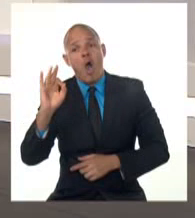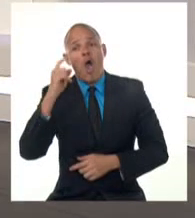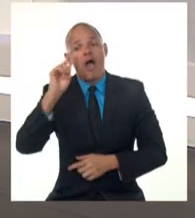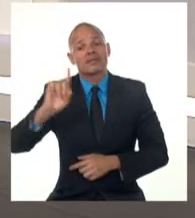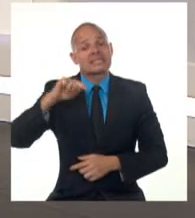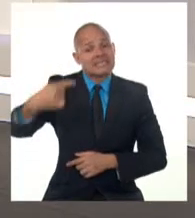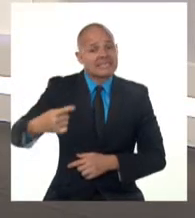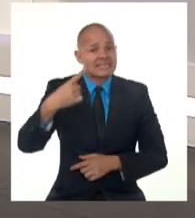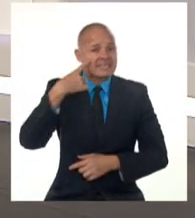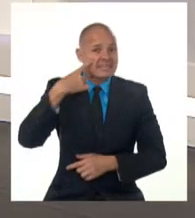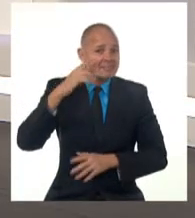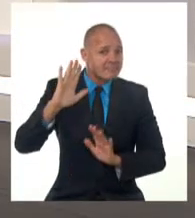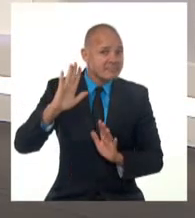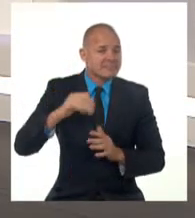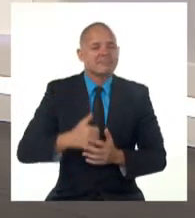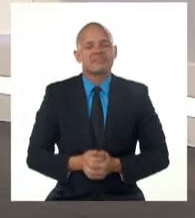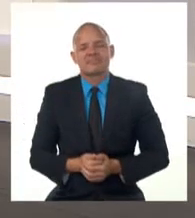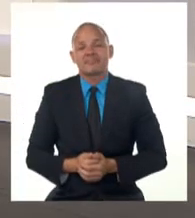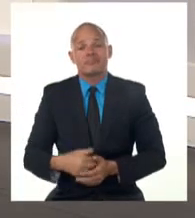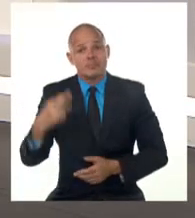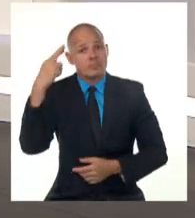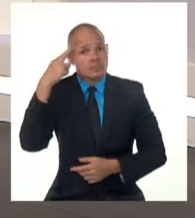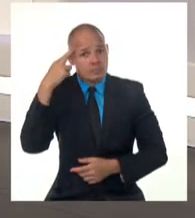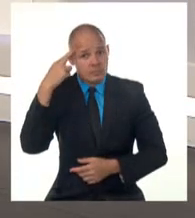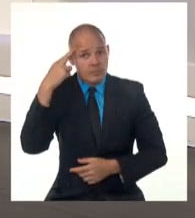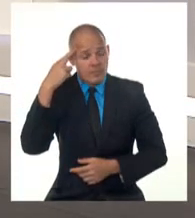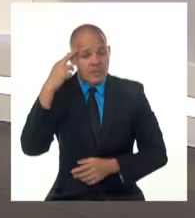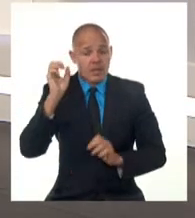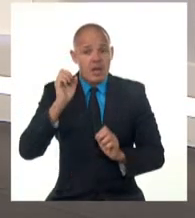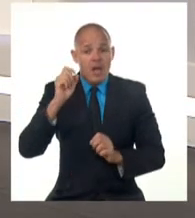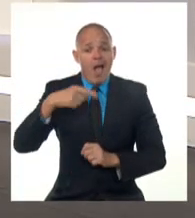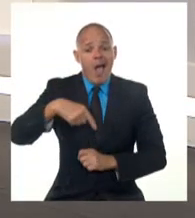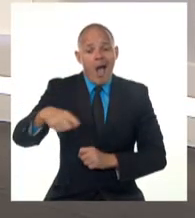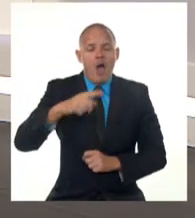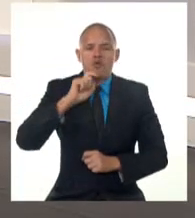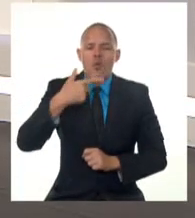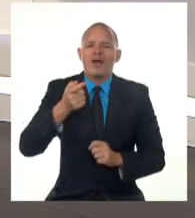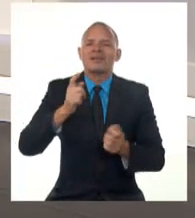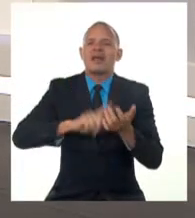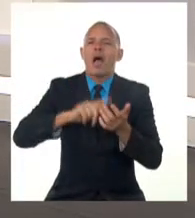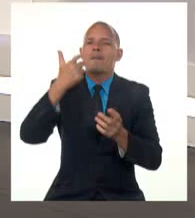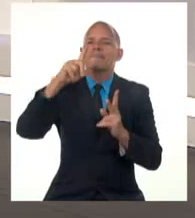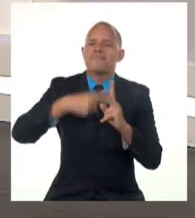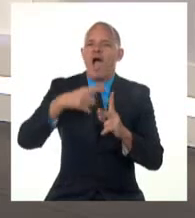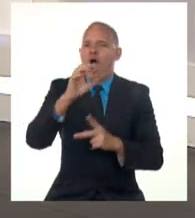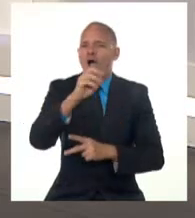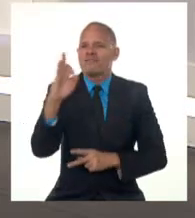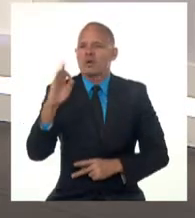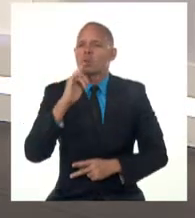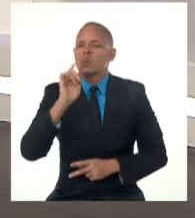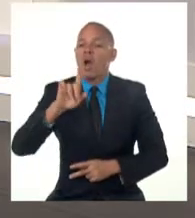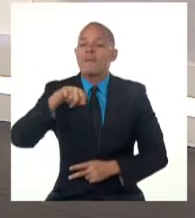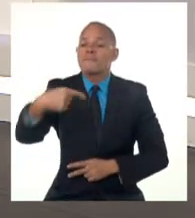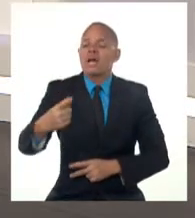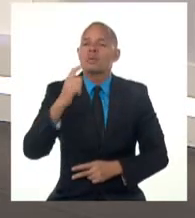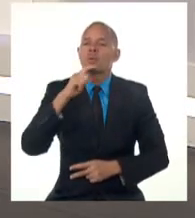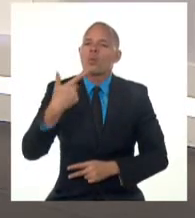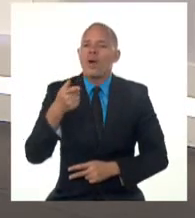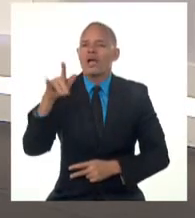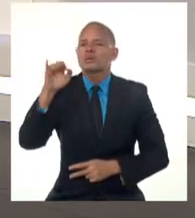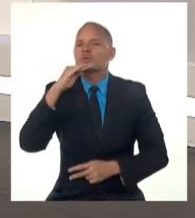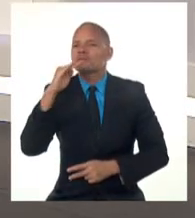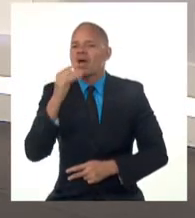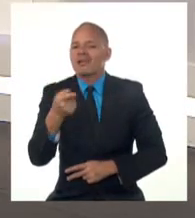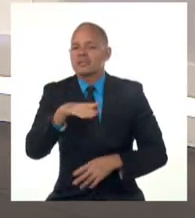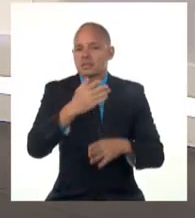de nuestras transmisiones. Y recuerden que el playoff entre Industriales y Santiago de Cuba se va a reanudar pasado mañana miércoles 26